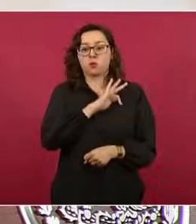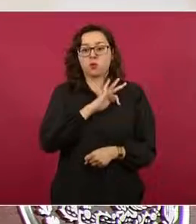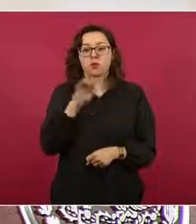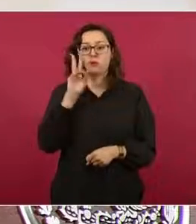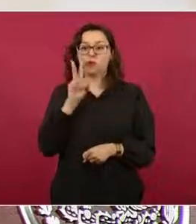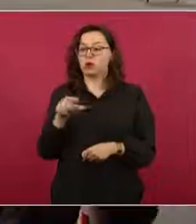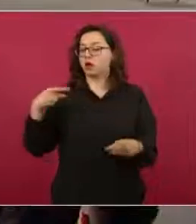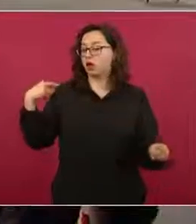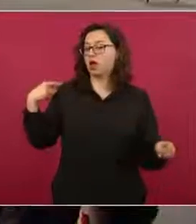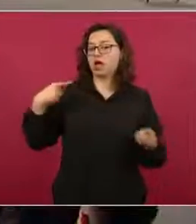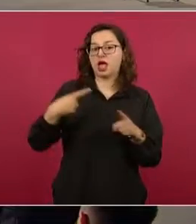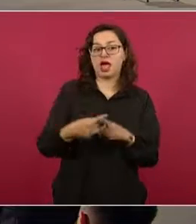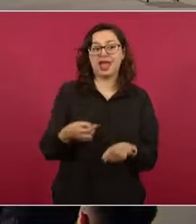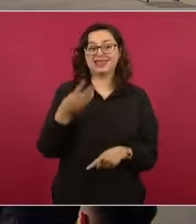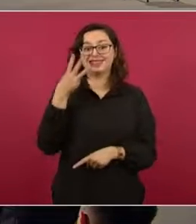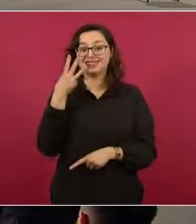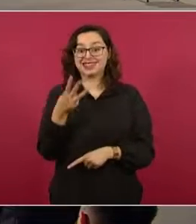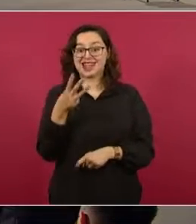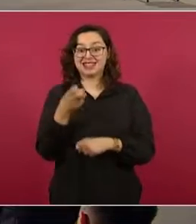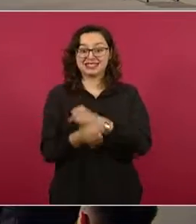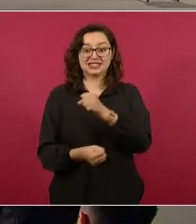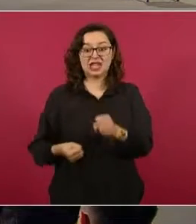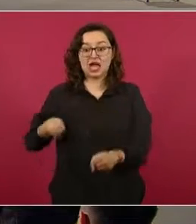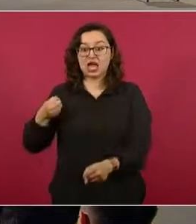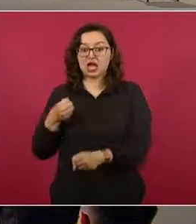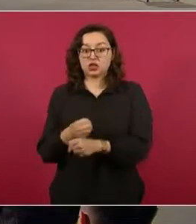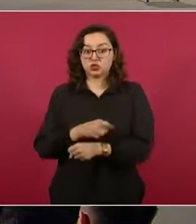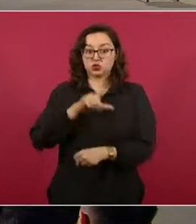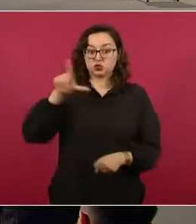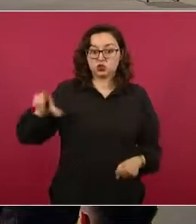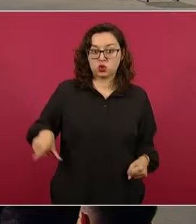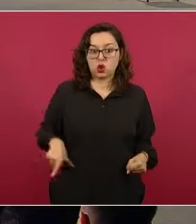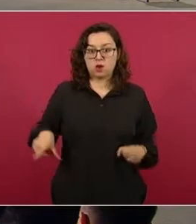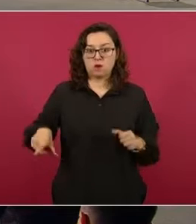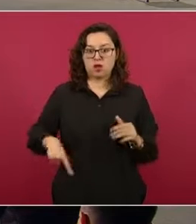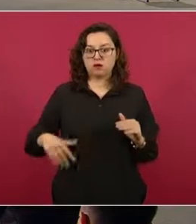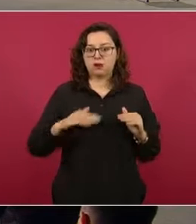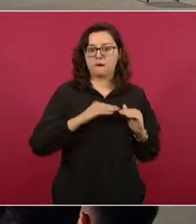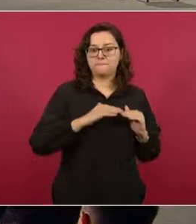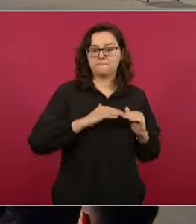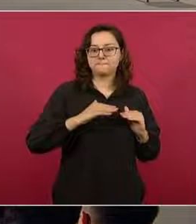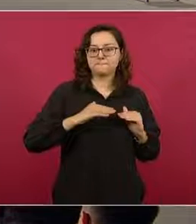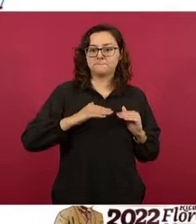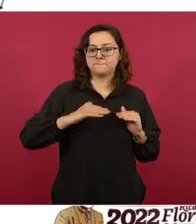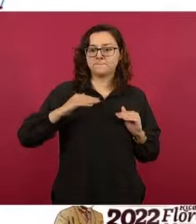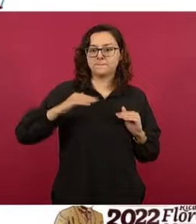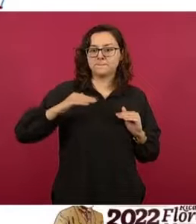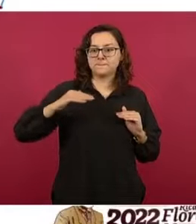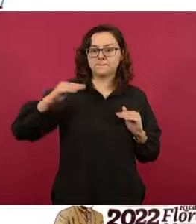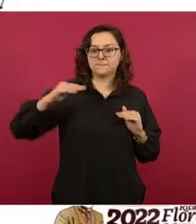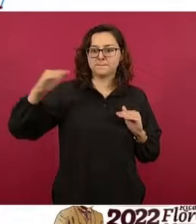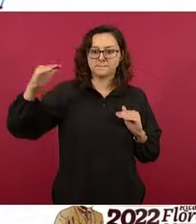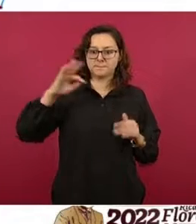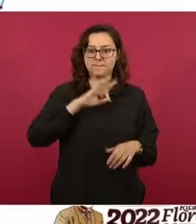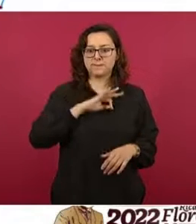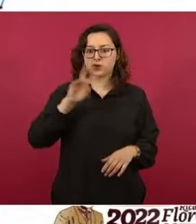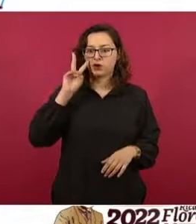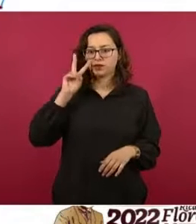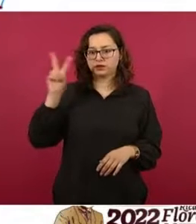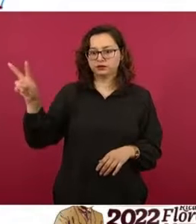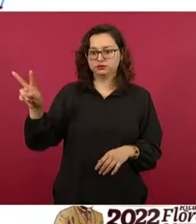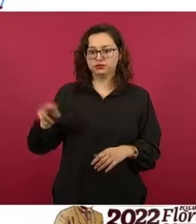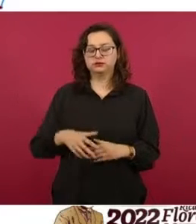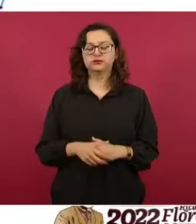gobierno, podemos ver claramente en la siguiente gráfica cómo hay continuamente una tendencia a la alza. En la